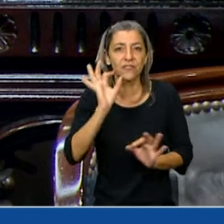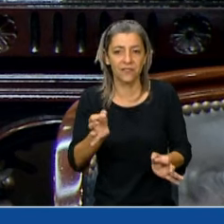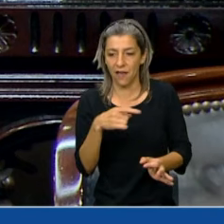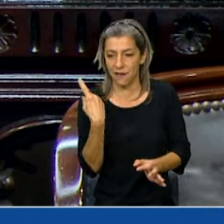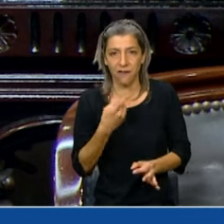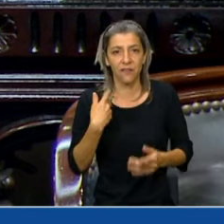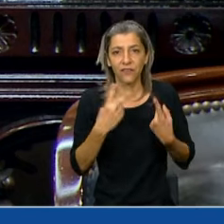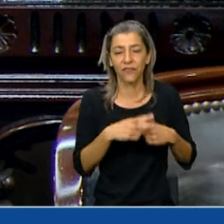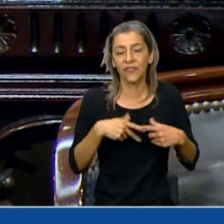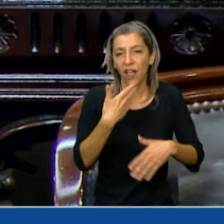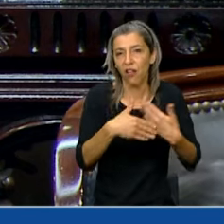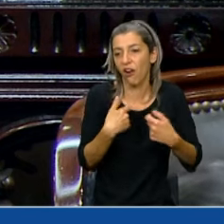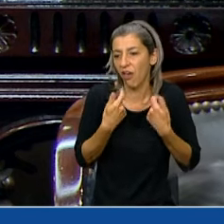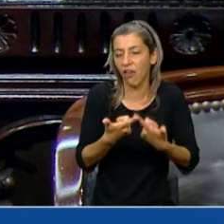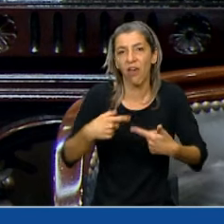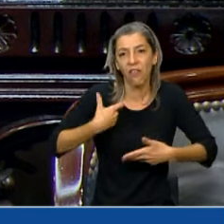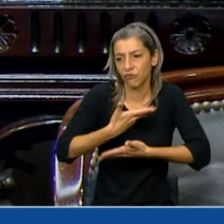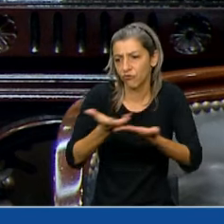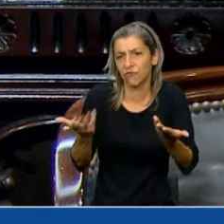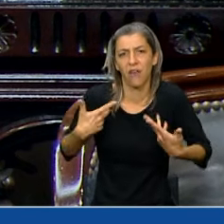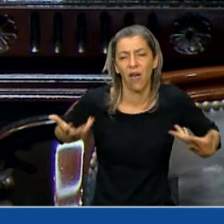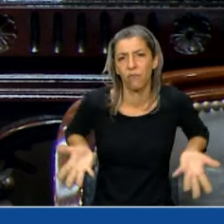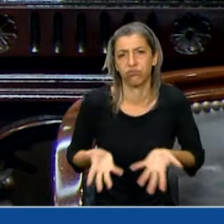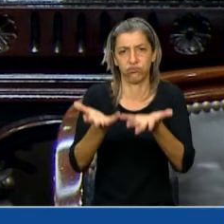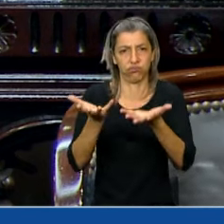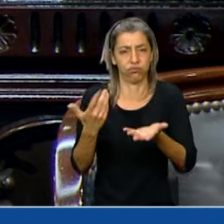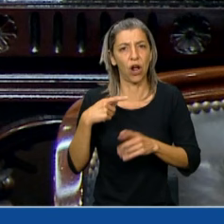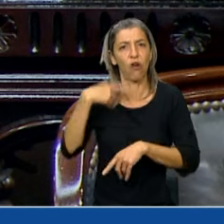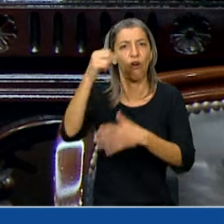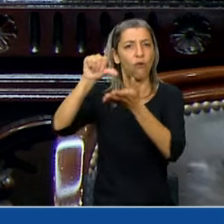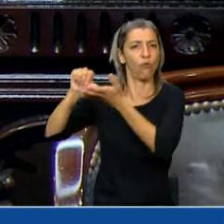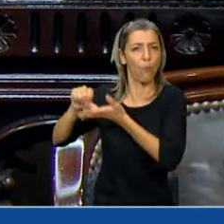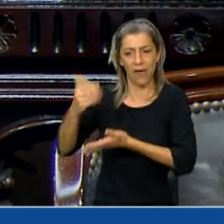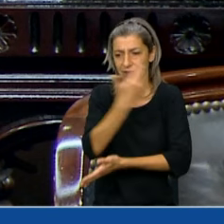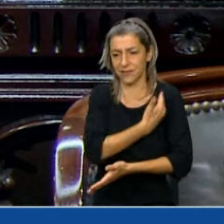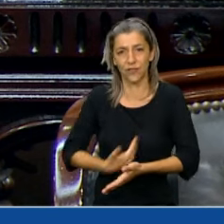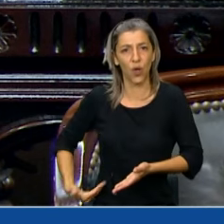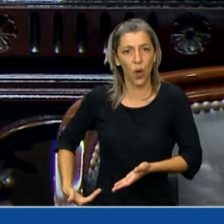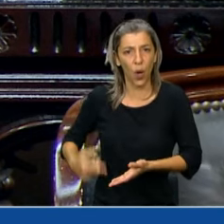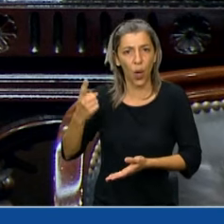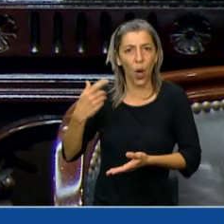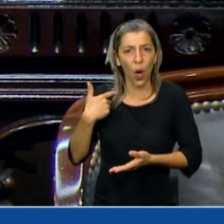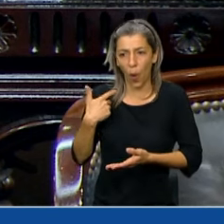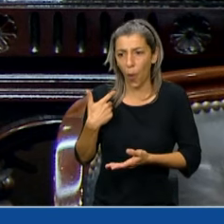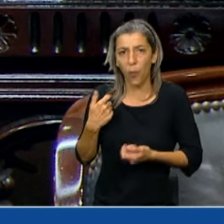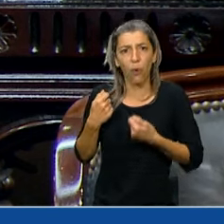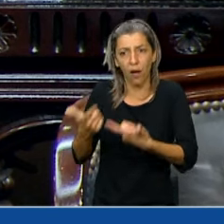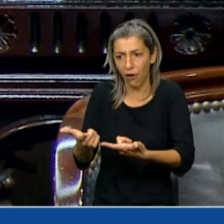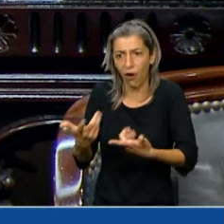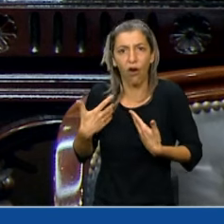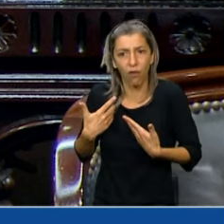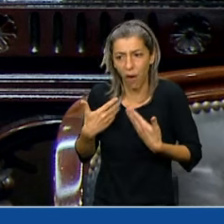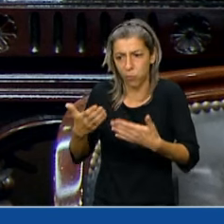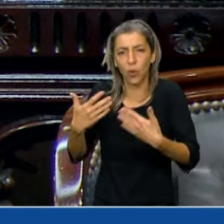sociedades los gobiernos de los países desarrollados o que quieren desarrollarse compiten por tener los mejores